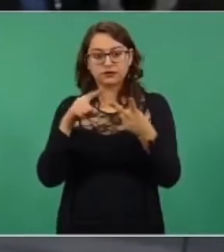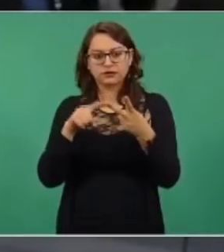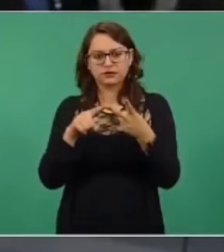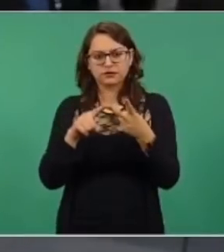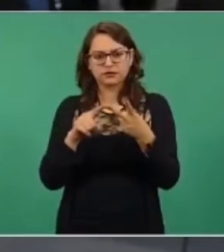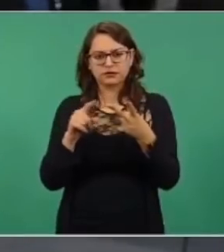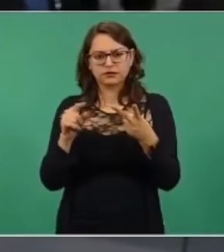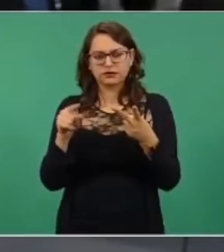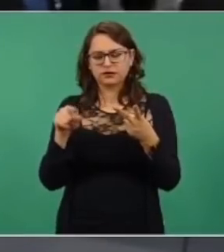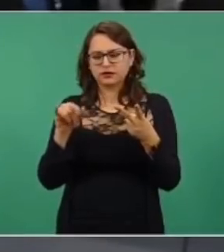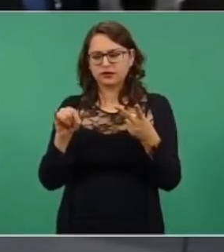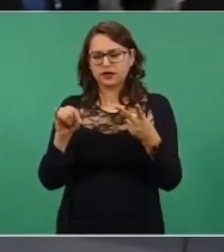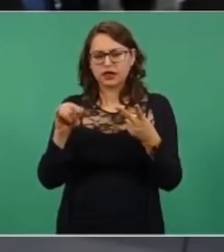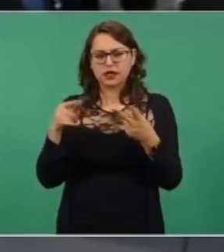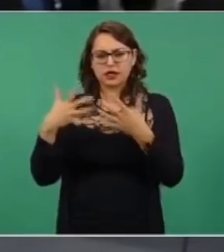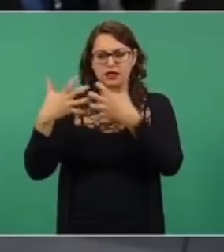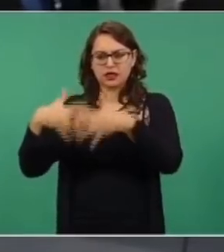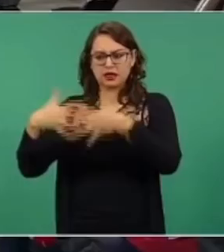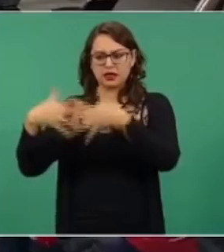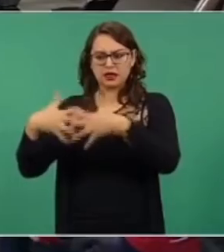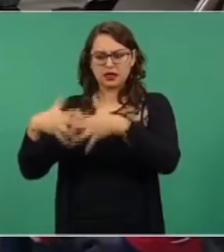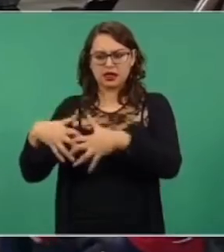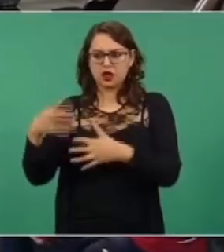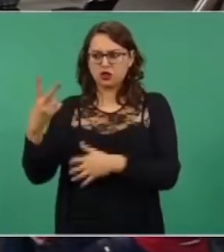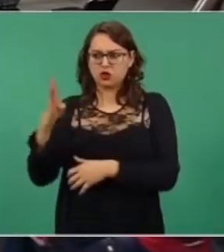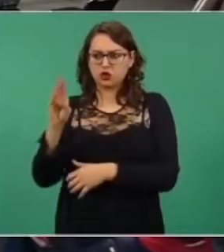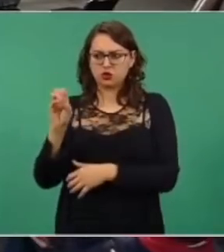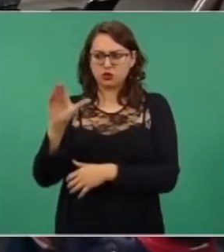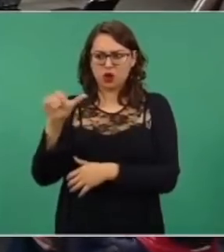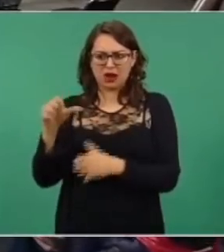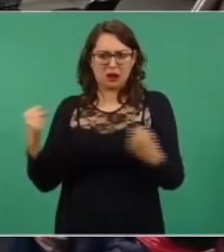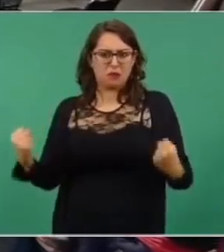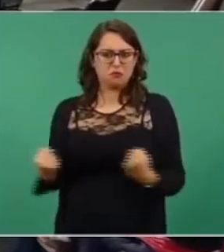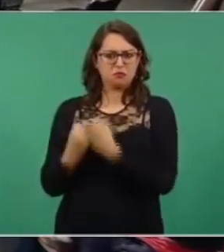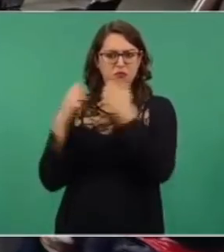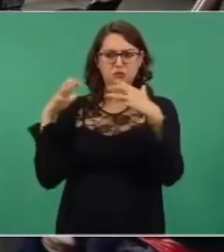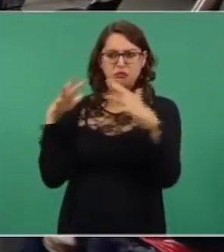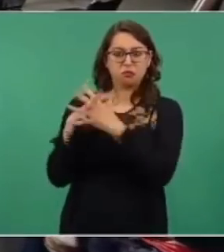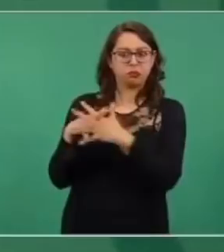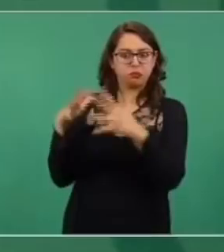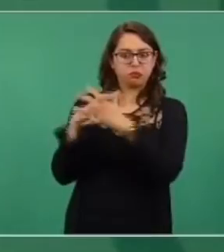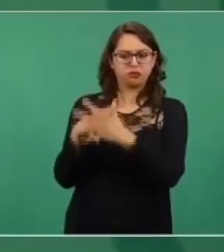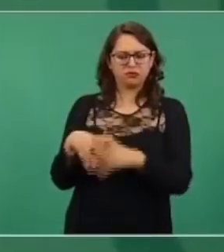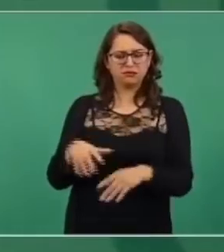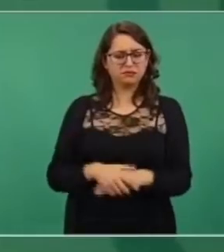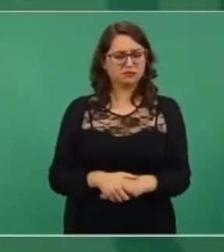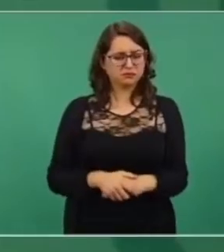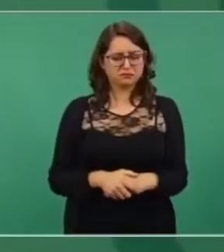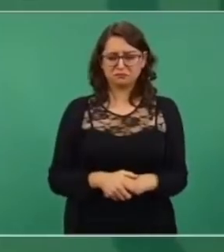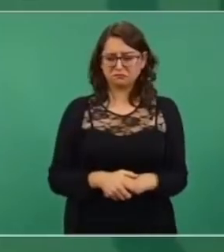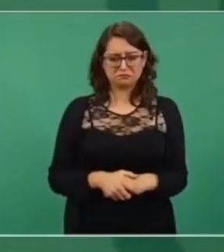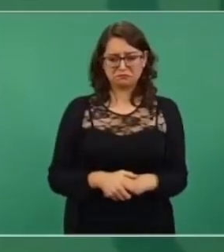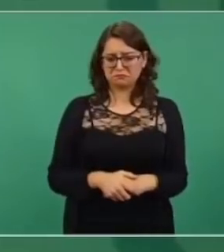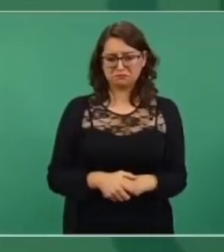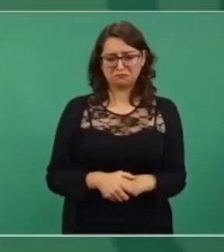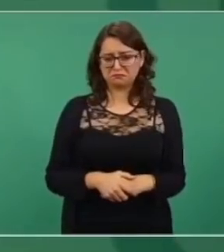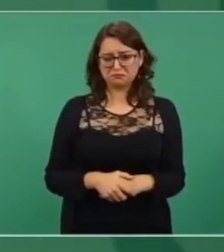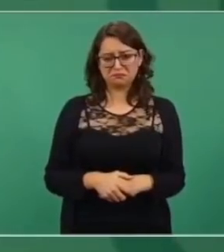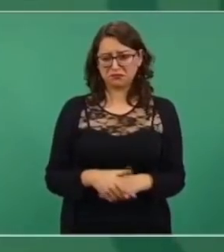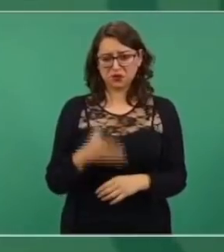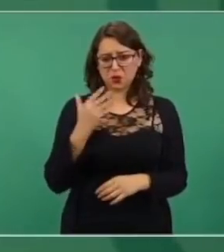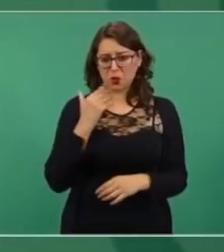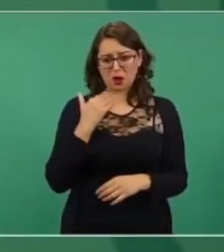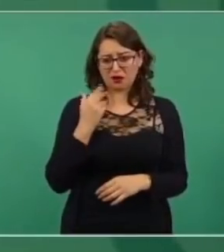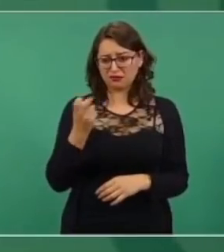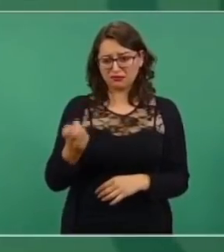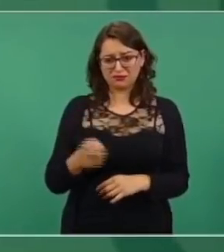ahí en Dos Bocas. No sé si tengan alguna información. No hay, no hay nada grave